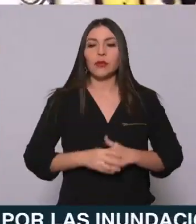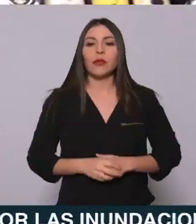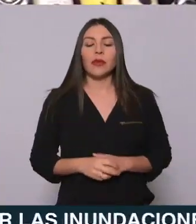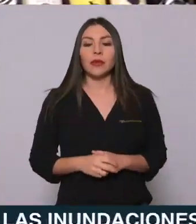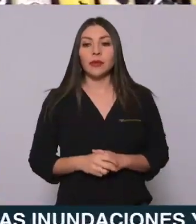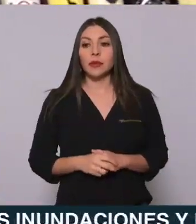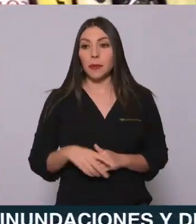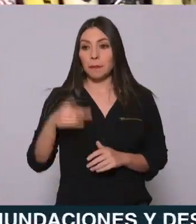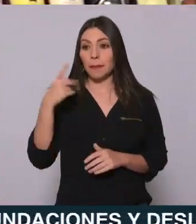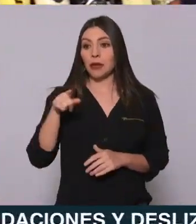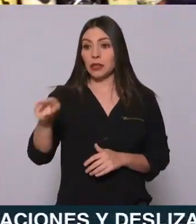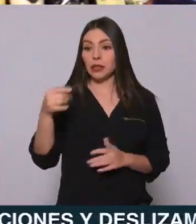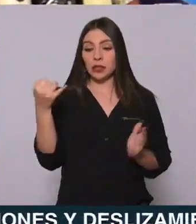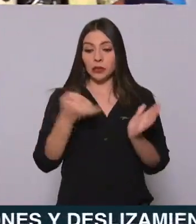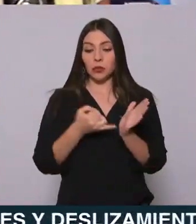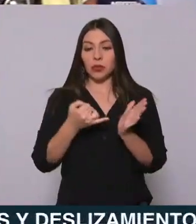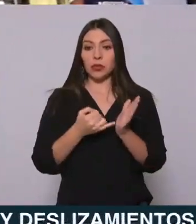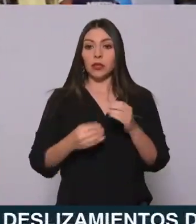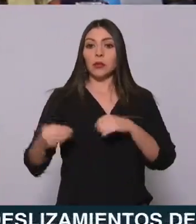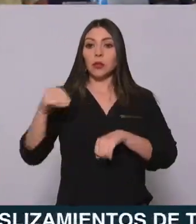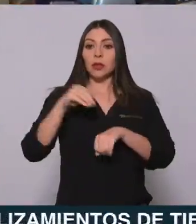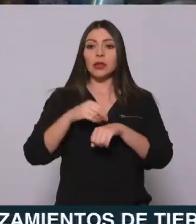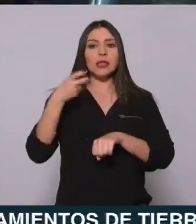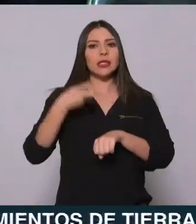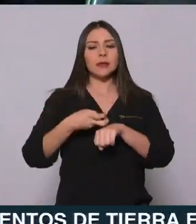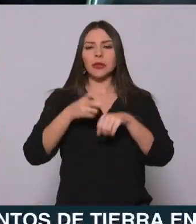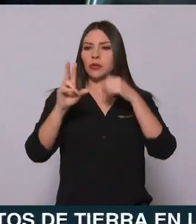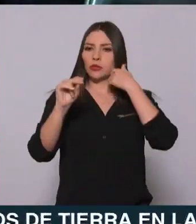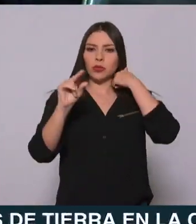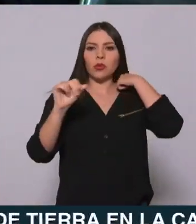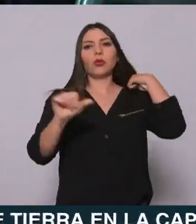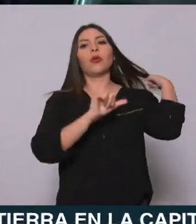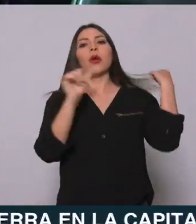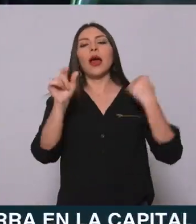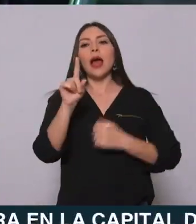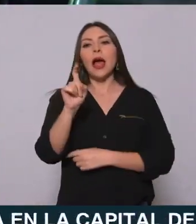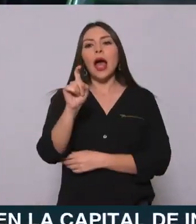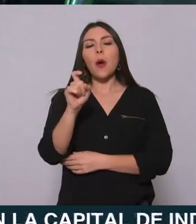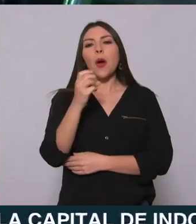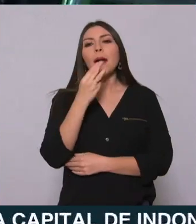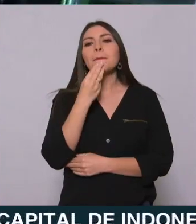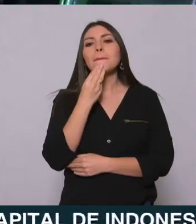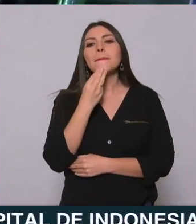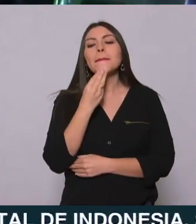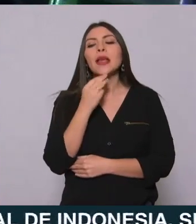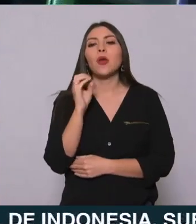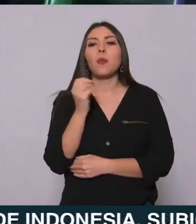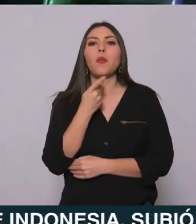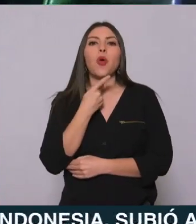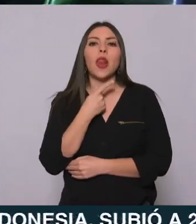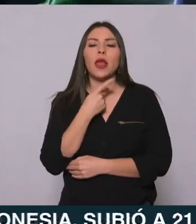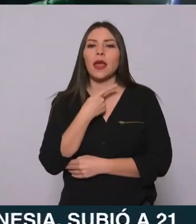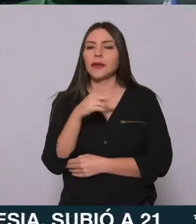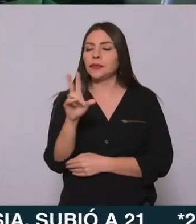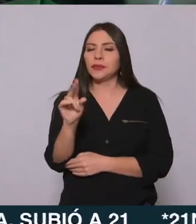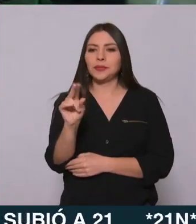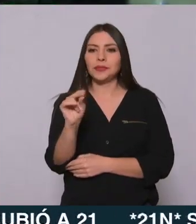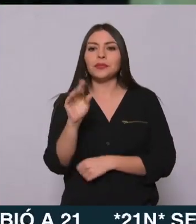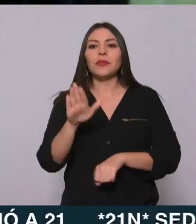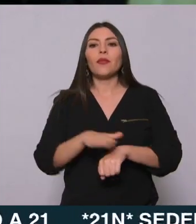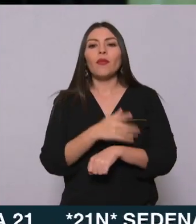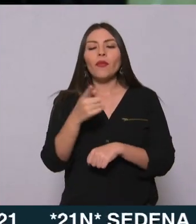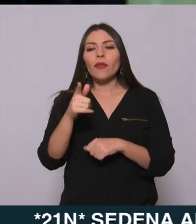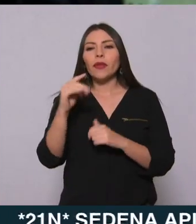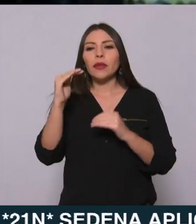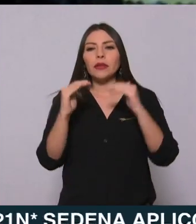impuesto no será aplicable para la cerveza, el aguamiel o el pulque, puesto que el grado de alcohol que contiene varía